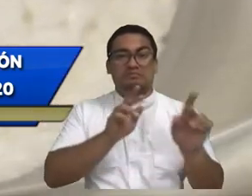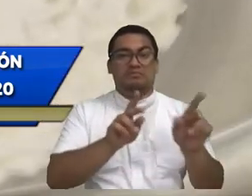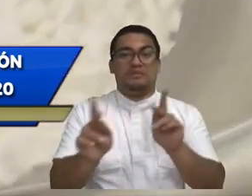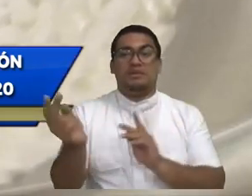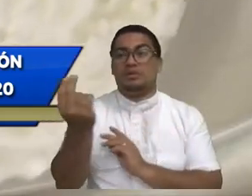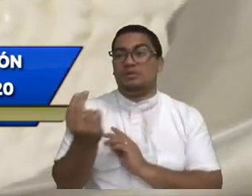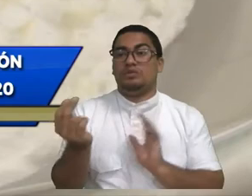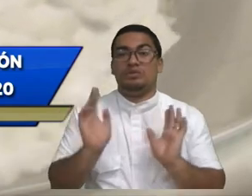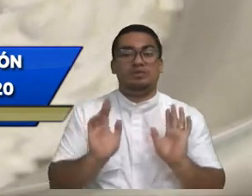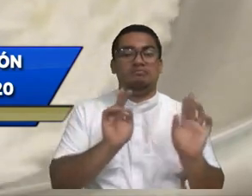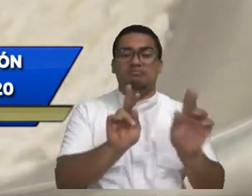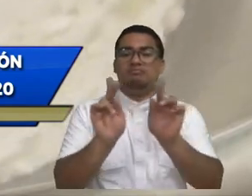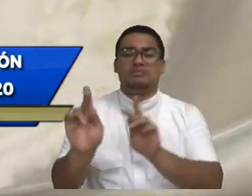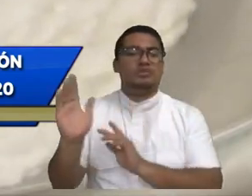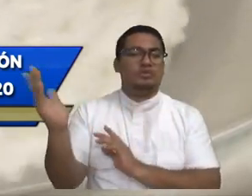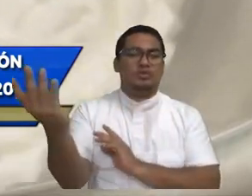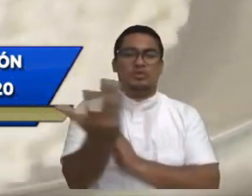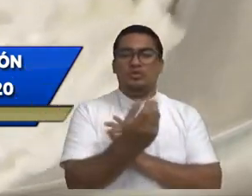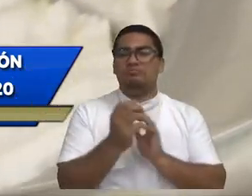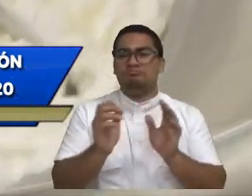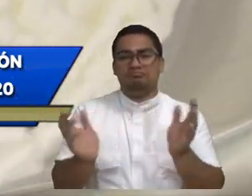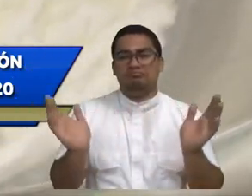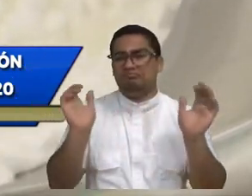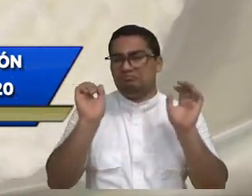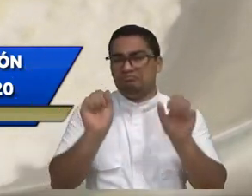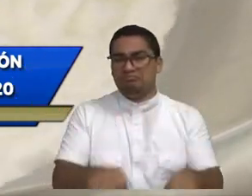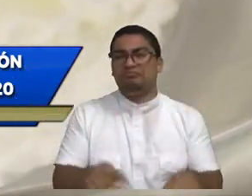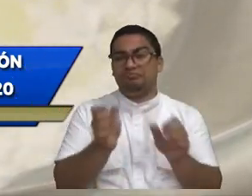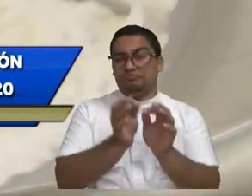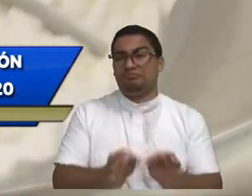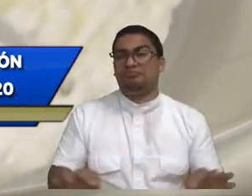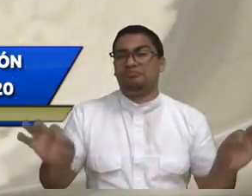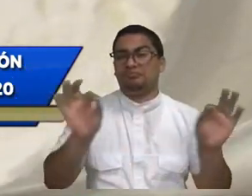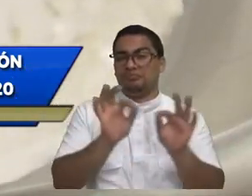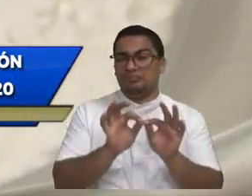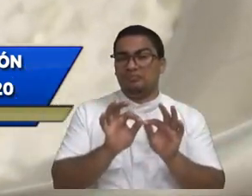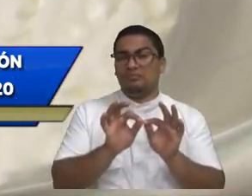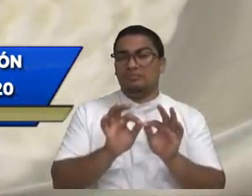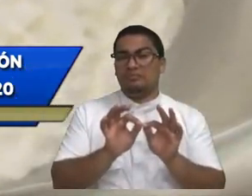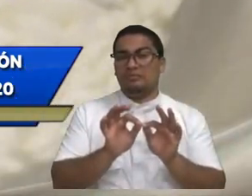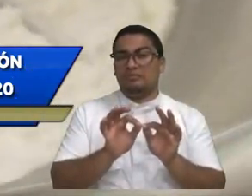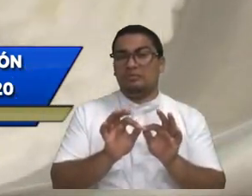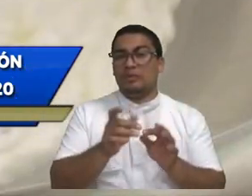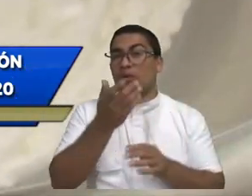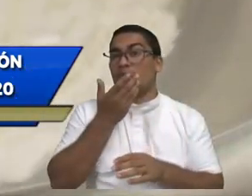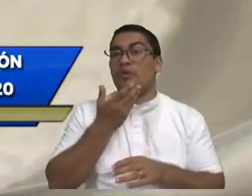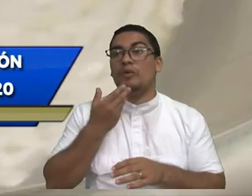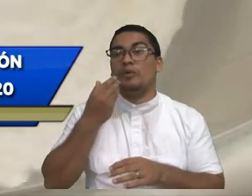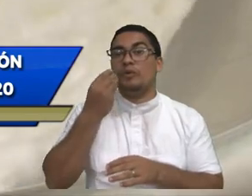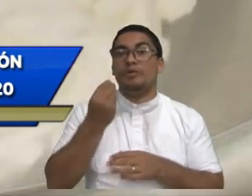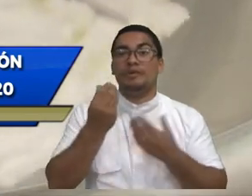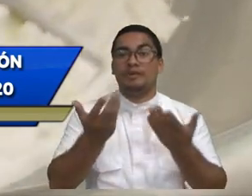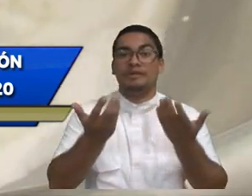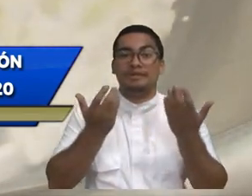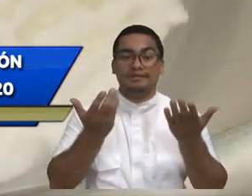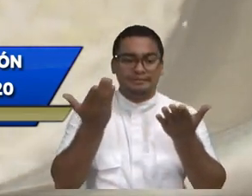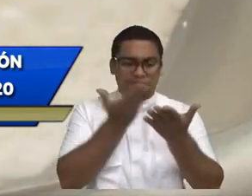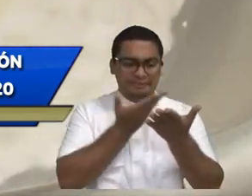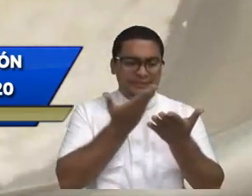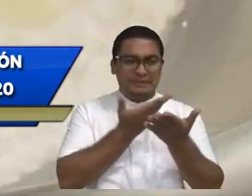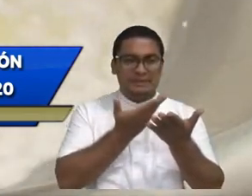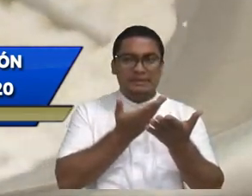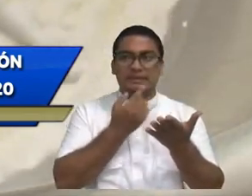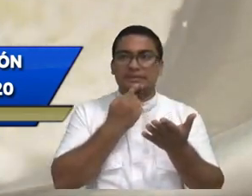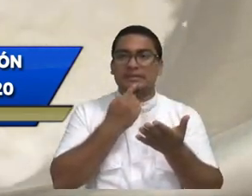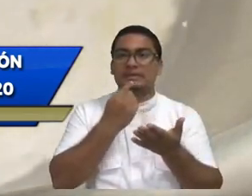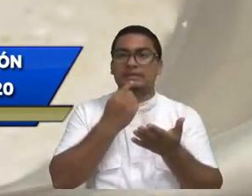población en general y creo que lo más relevante ahora es ese acceso al joven que quiere estudiar que puede indagar acerca de lo que